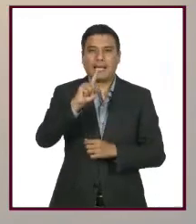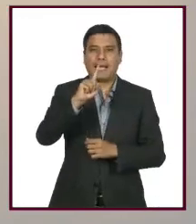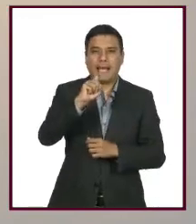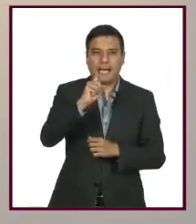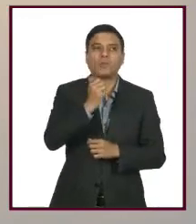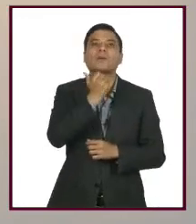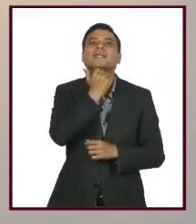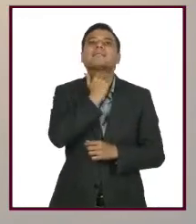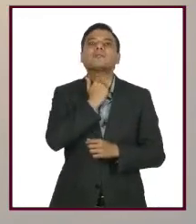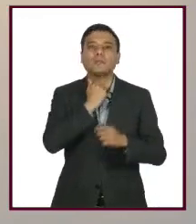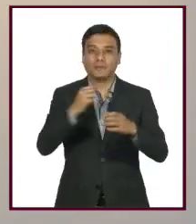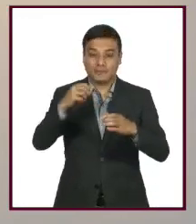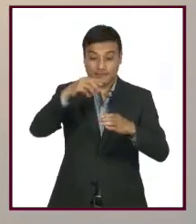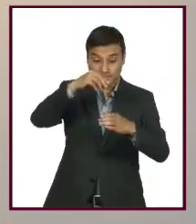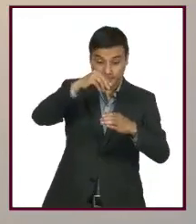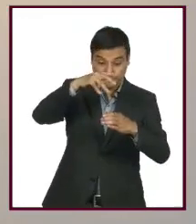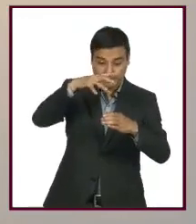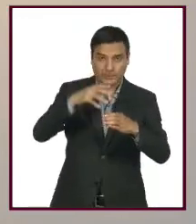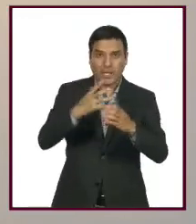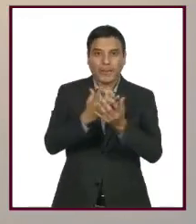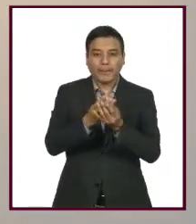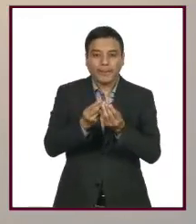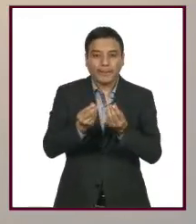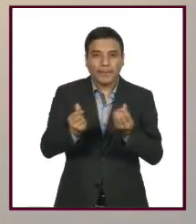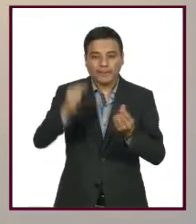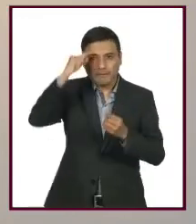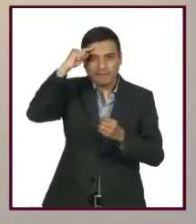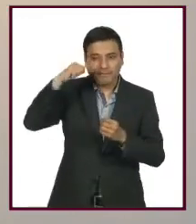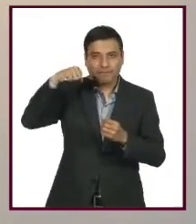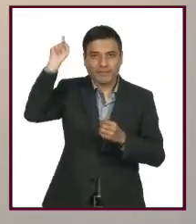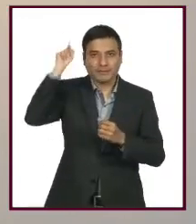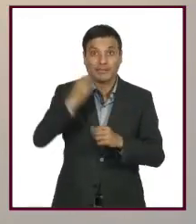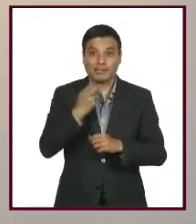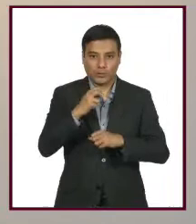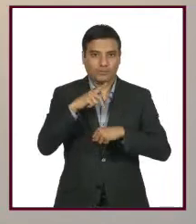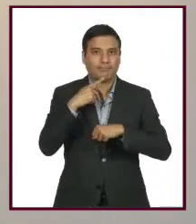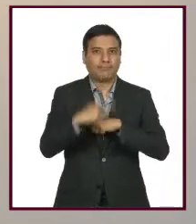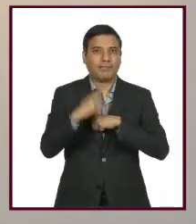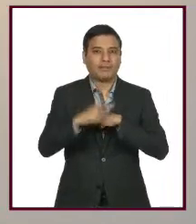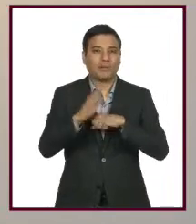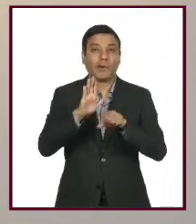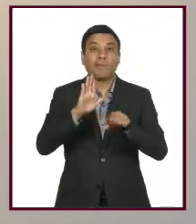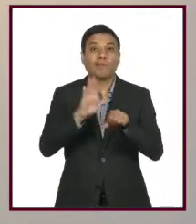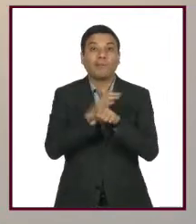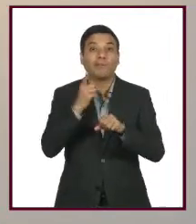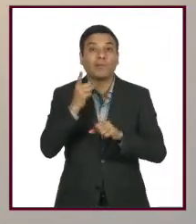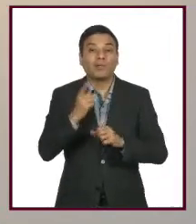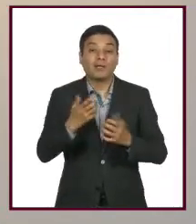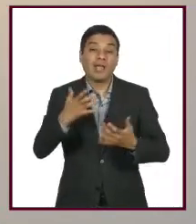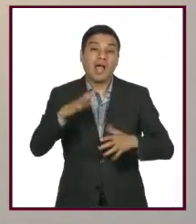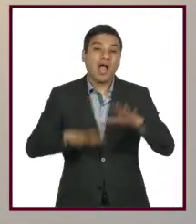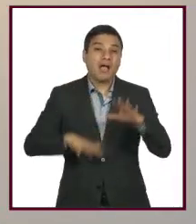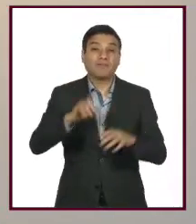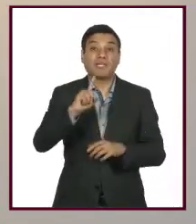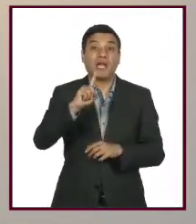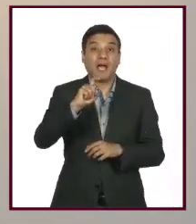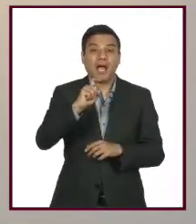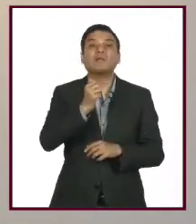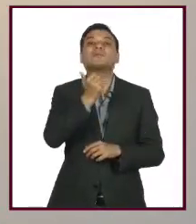y en alcohol, lo cual la hace más peligrosa, ¿no? Porque muchas veces puede estar mezclada en alguno de estos